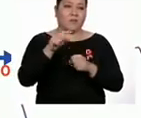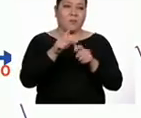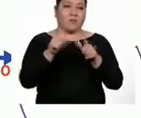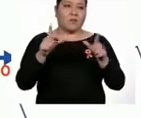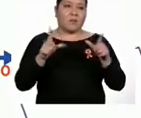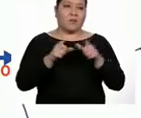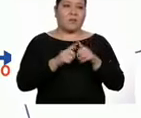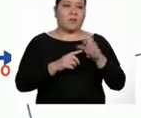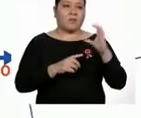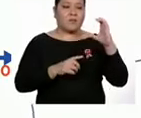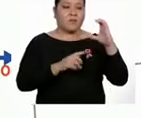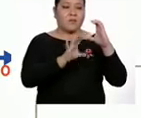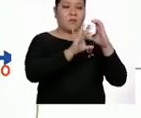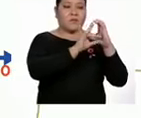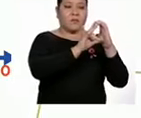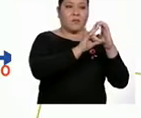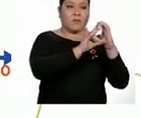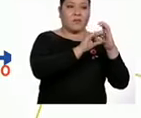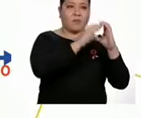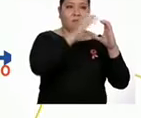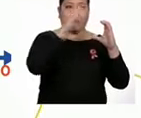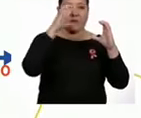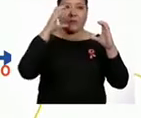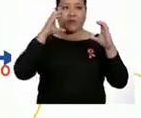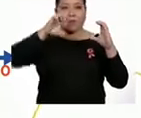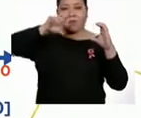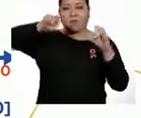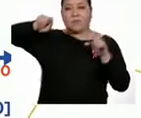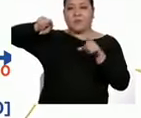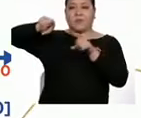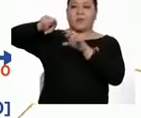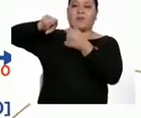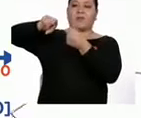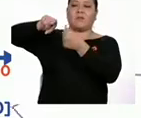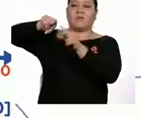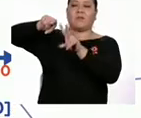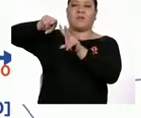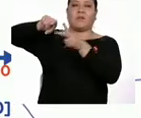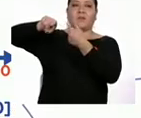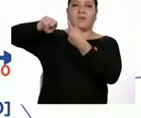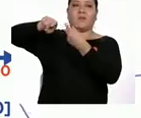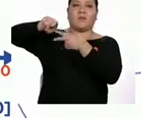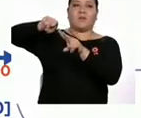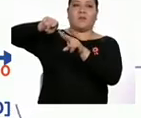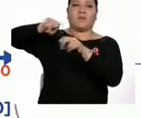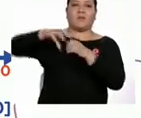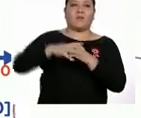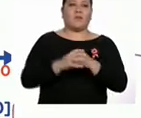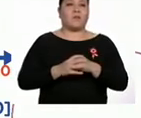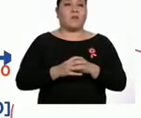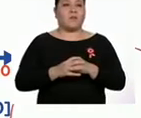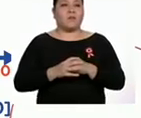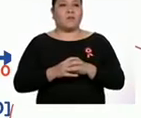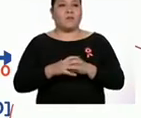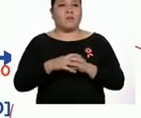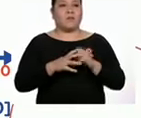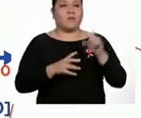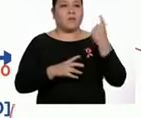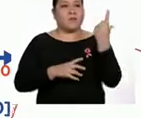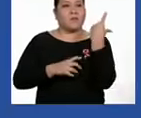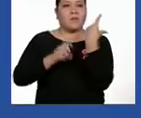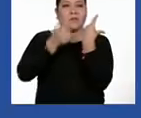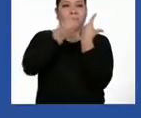bancaria es de 8 a.m. a 12 de mediodía y de las 15 a las 19